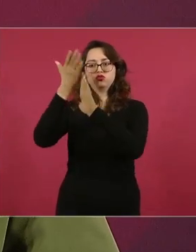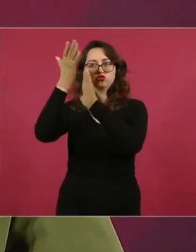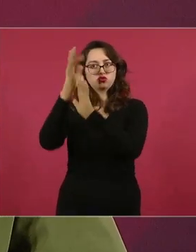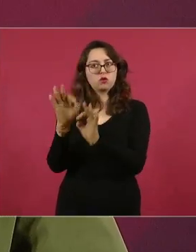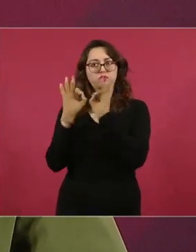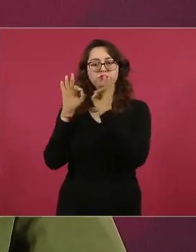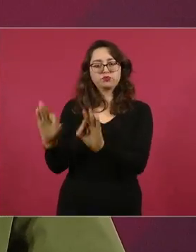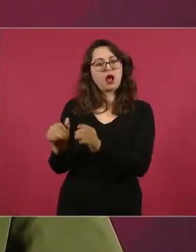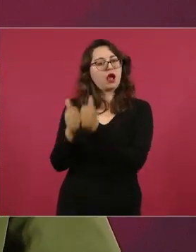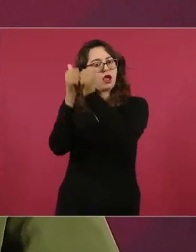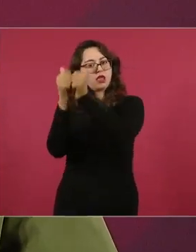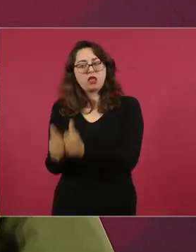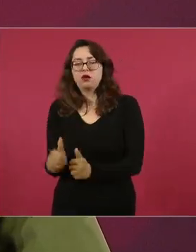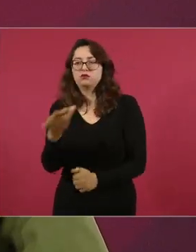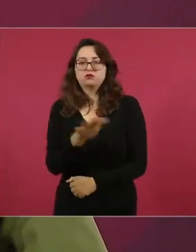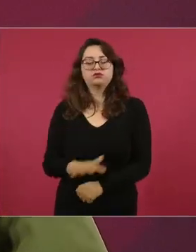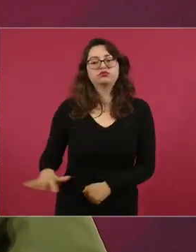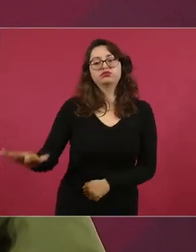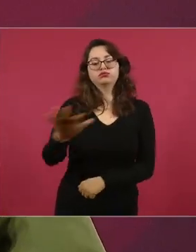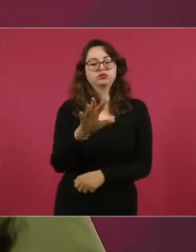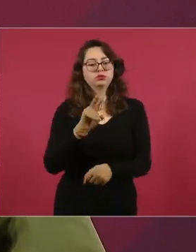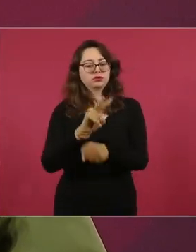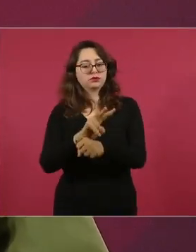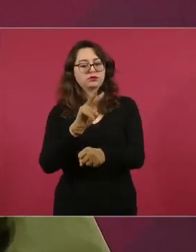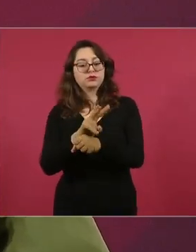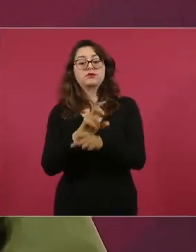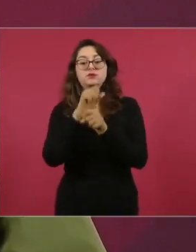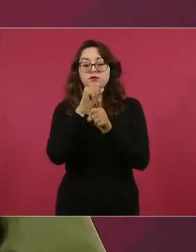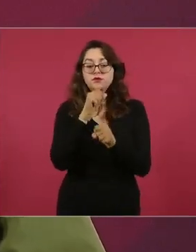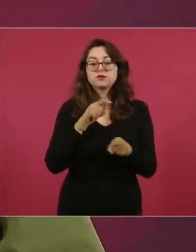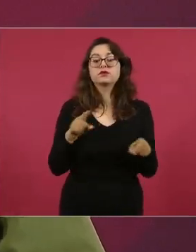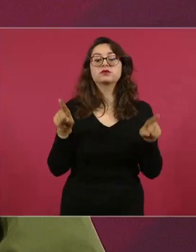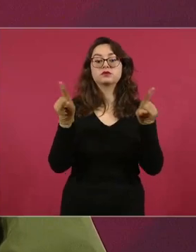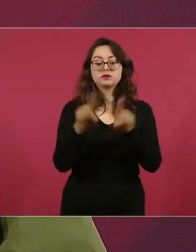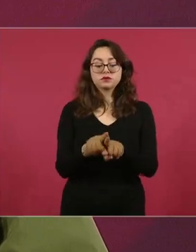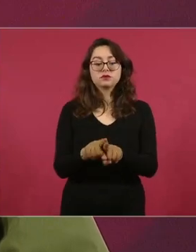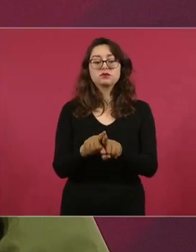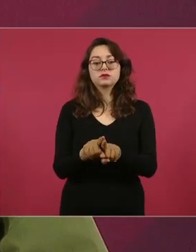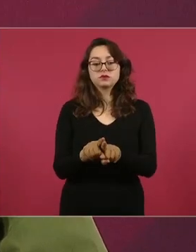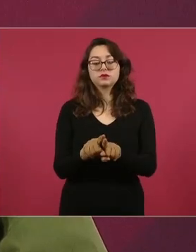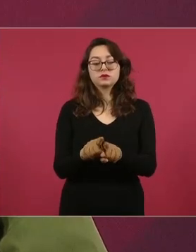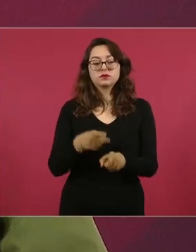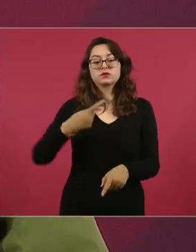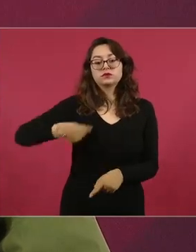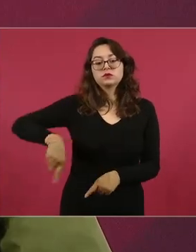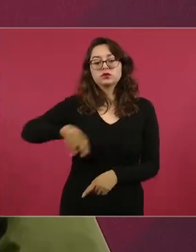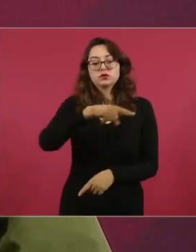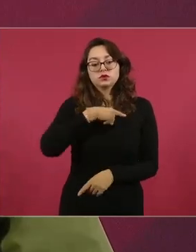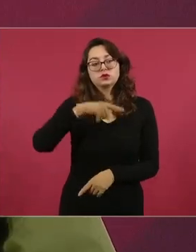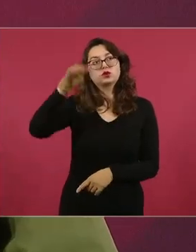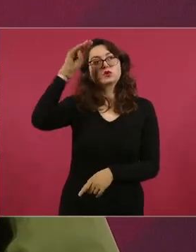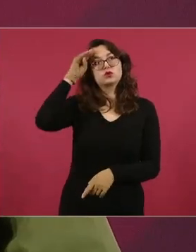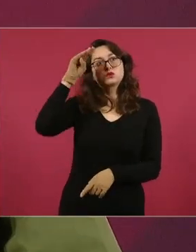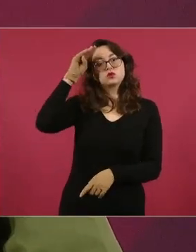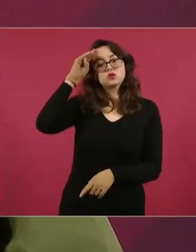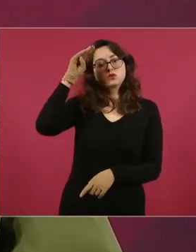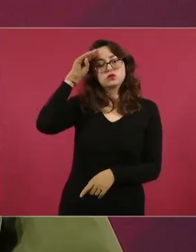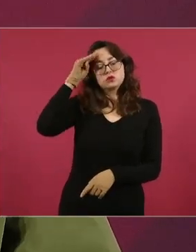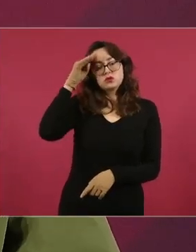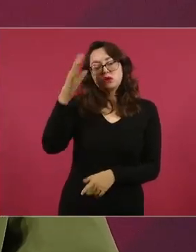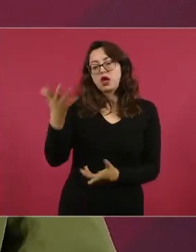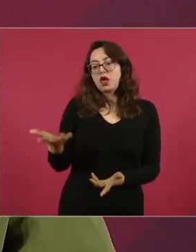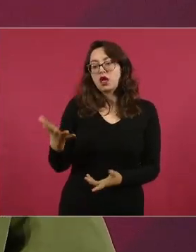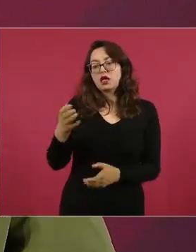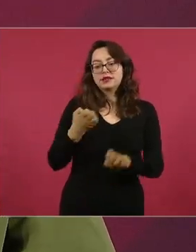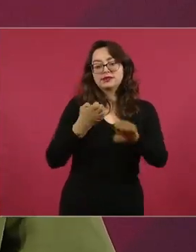construcción. Asimismo, estamos viendo la posibilidad de todo el estado, toda la parte sur del